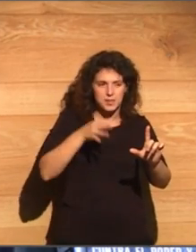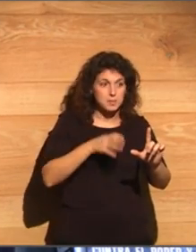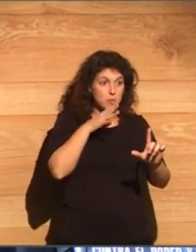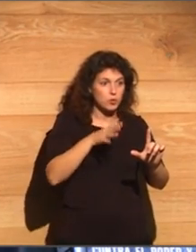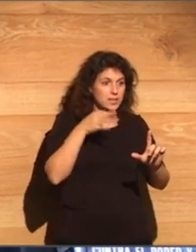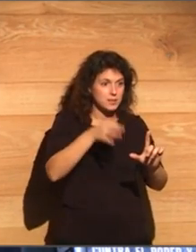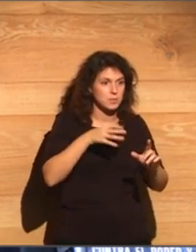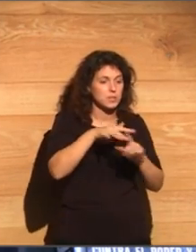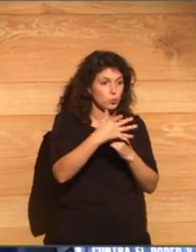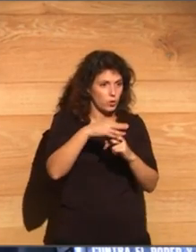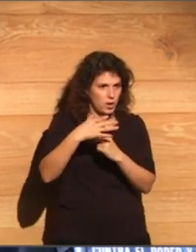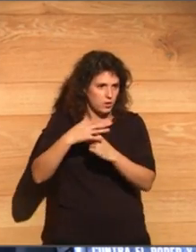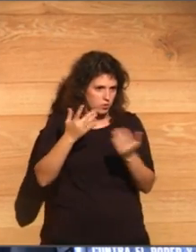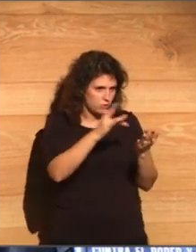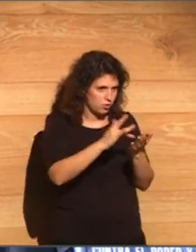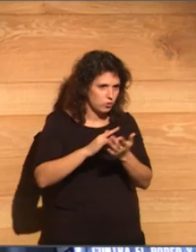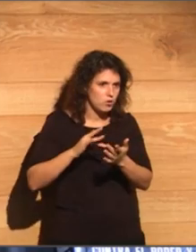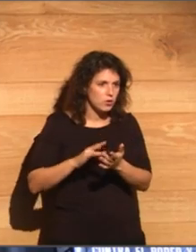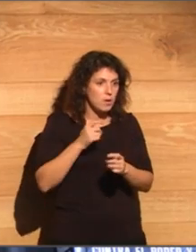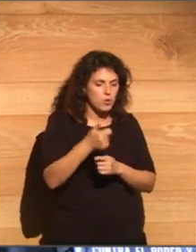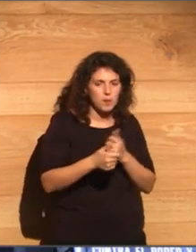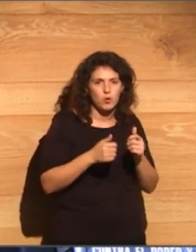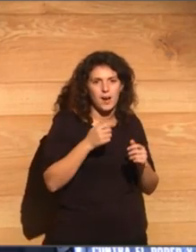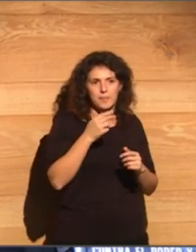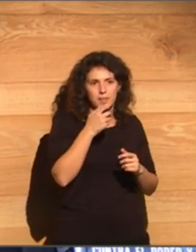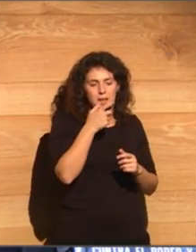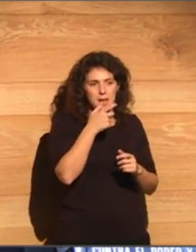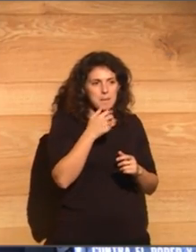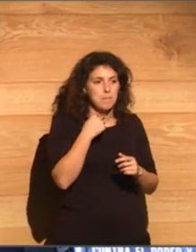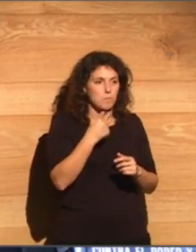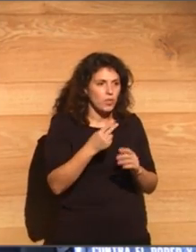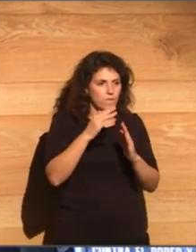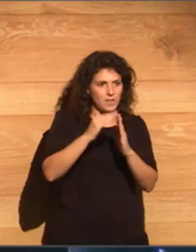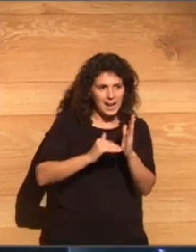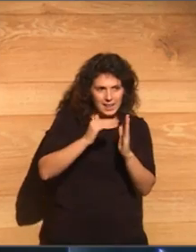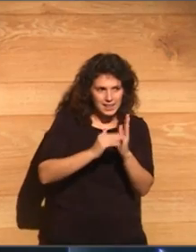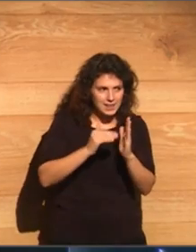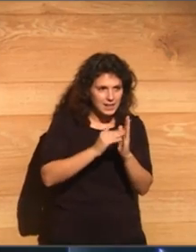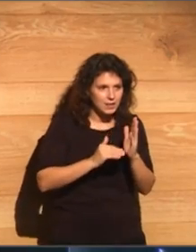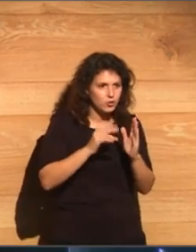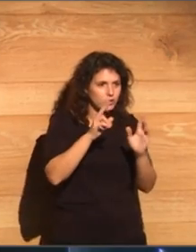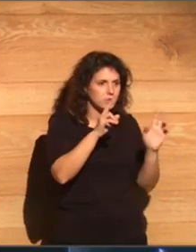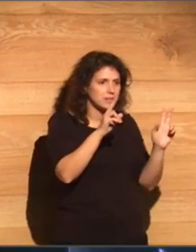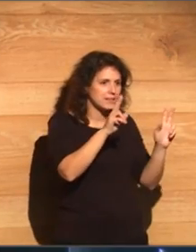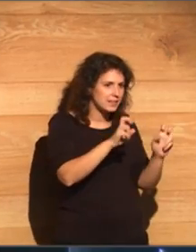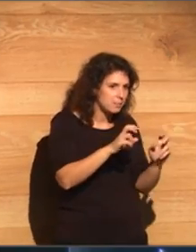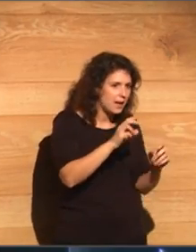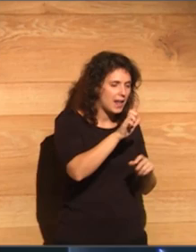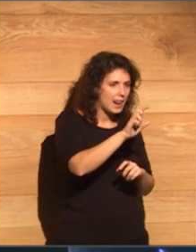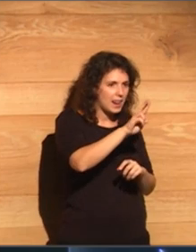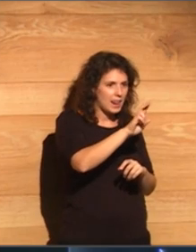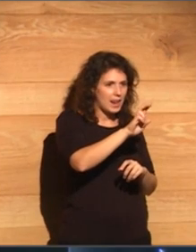cosas. Cada vez se pone más valenciano, cada vez tiene más tendencia a la escatología, esa cosa tan levantina,